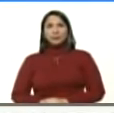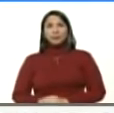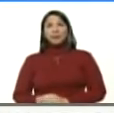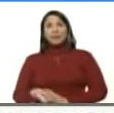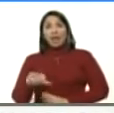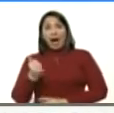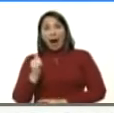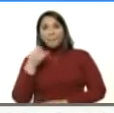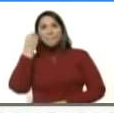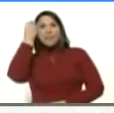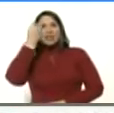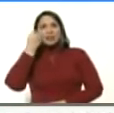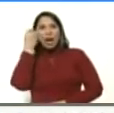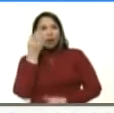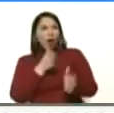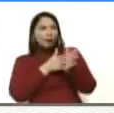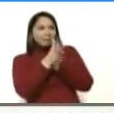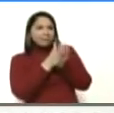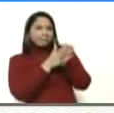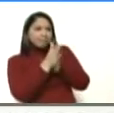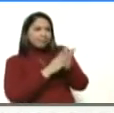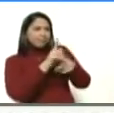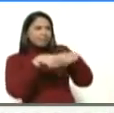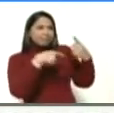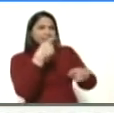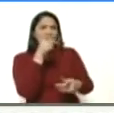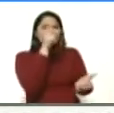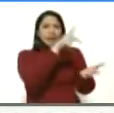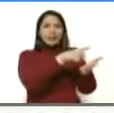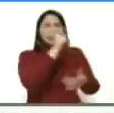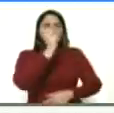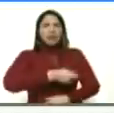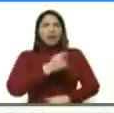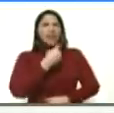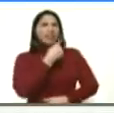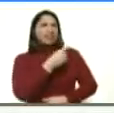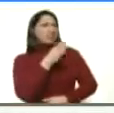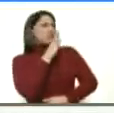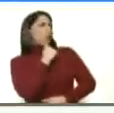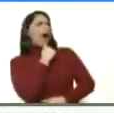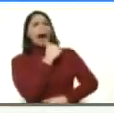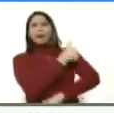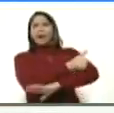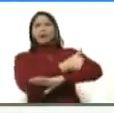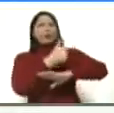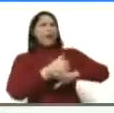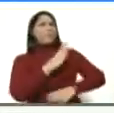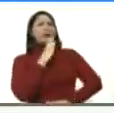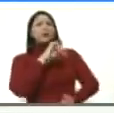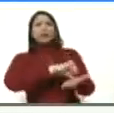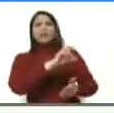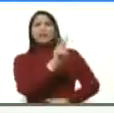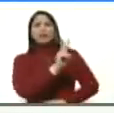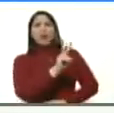estaban era pensando en luego ir a un tribunal y decir, esos no son los representantes del Banco Central.